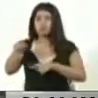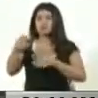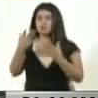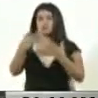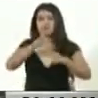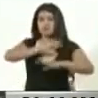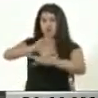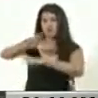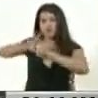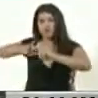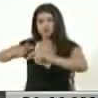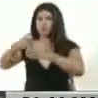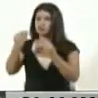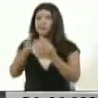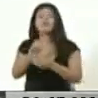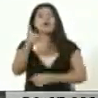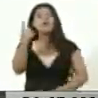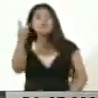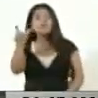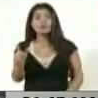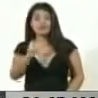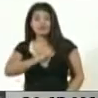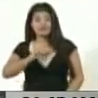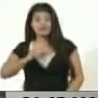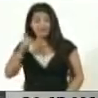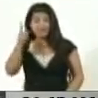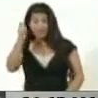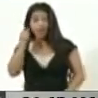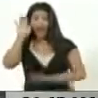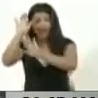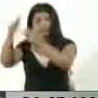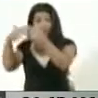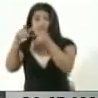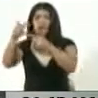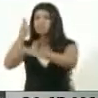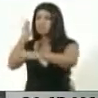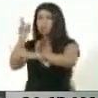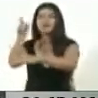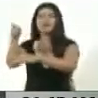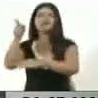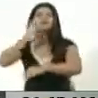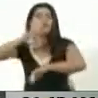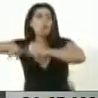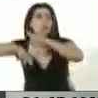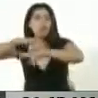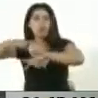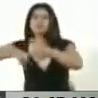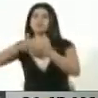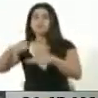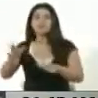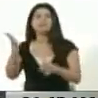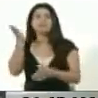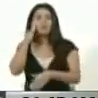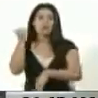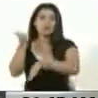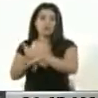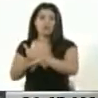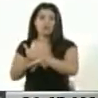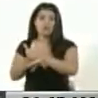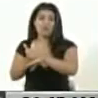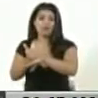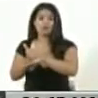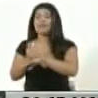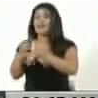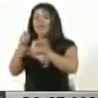destituido por corrupto, pues fue sancionado por corrupto. Pero bueno, ellos elevan al Departamento del Tesoro